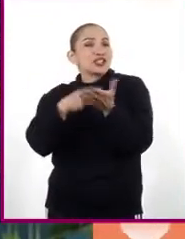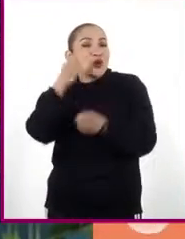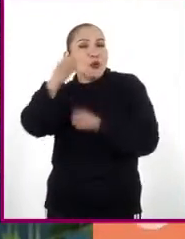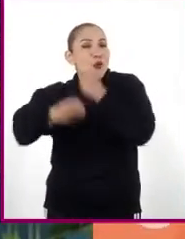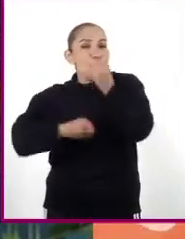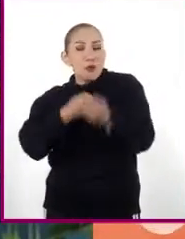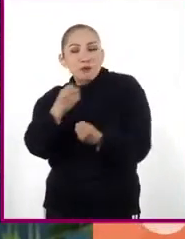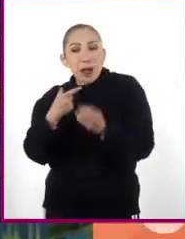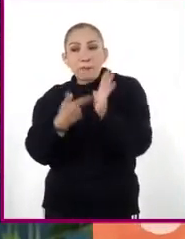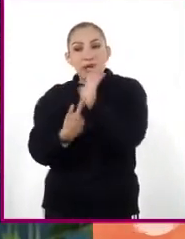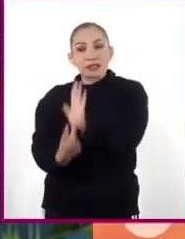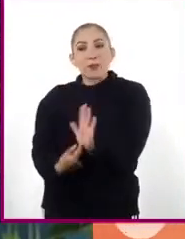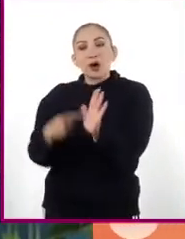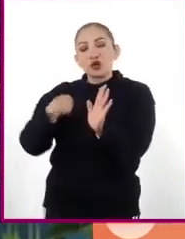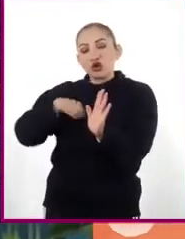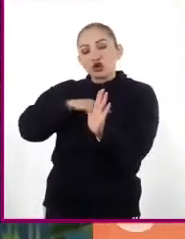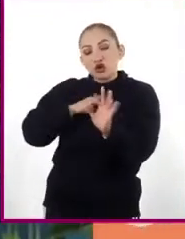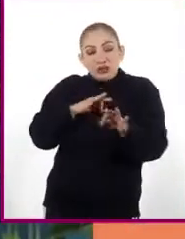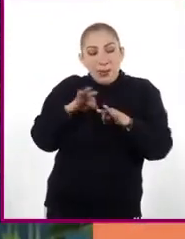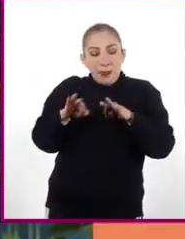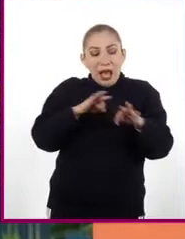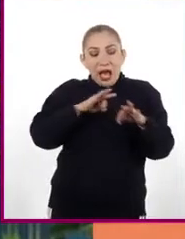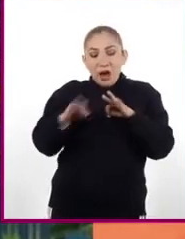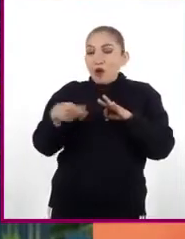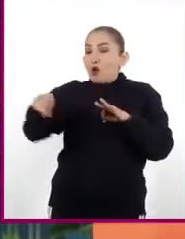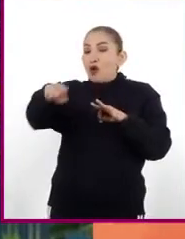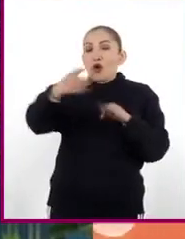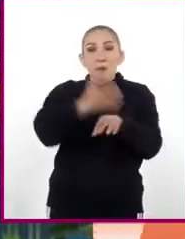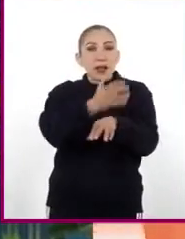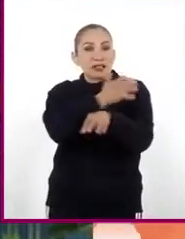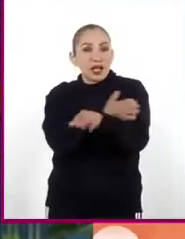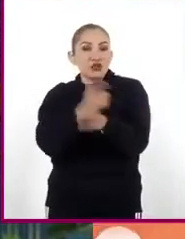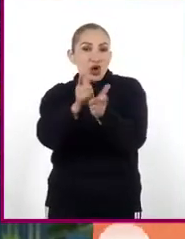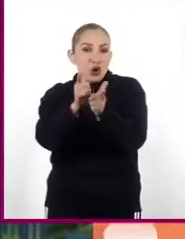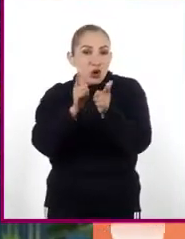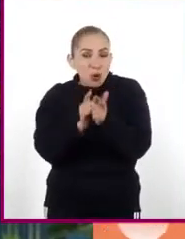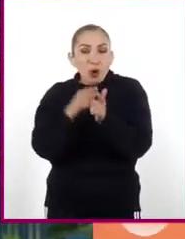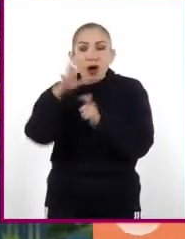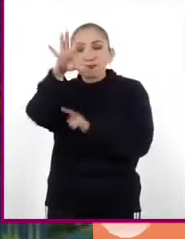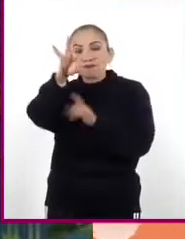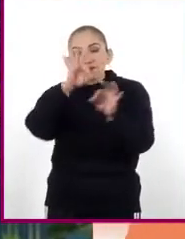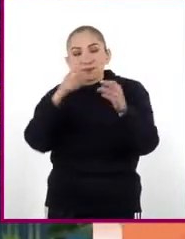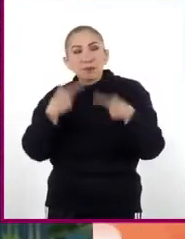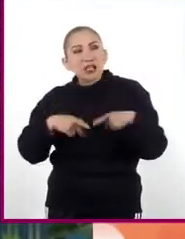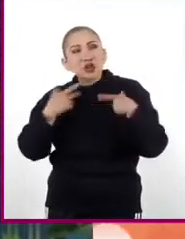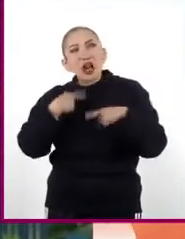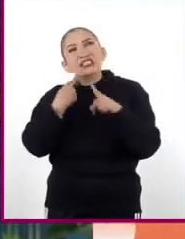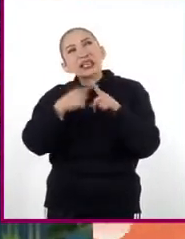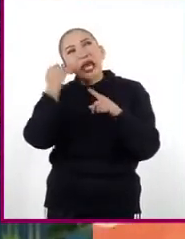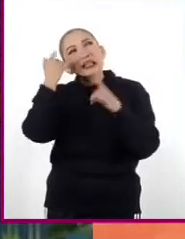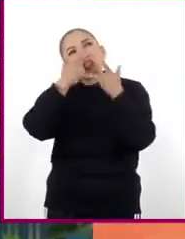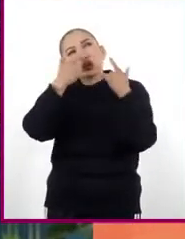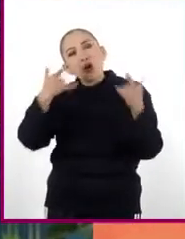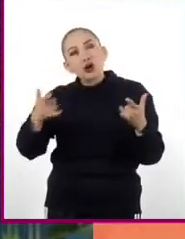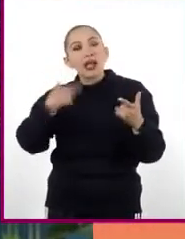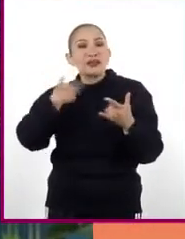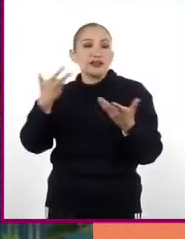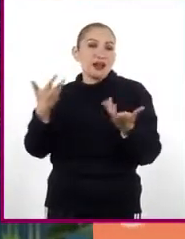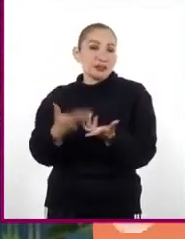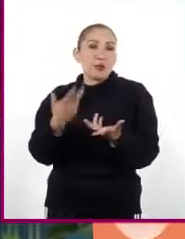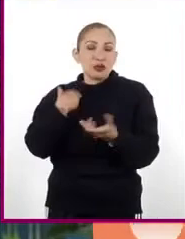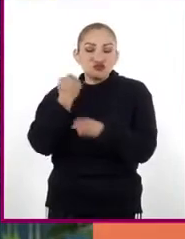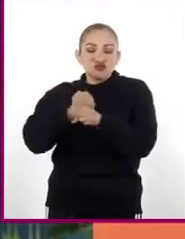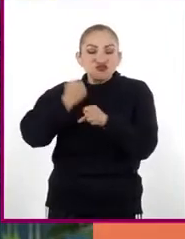obra, presentamos los trabajos ante los demás compañeros del grupo, seleccionamos a los personajes y hacemos